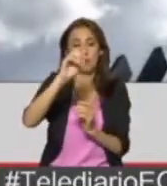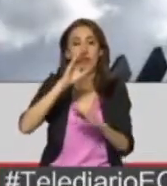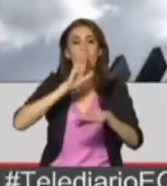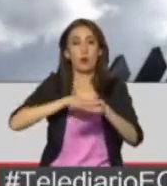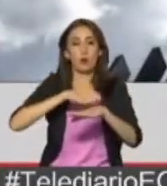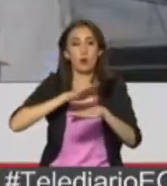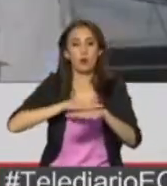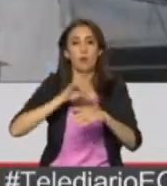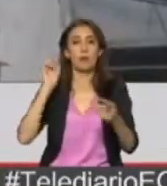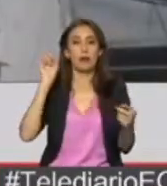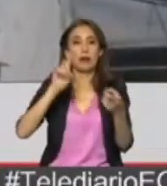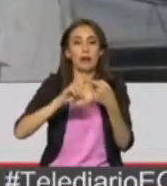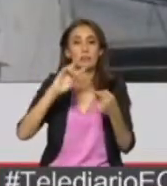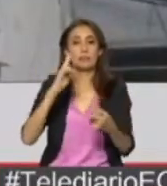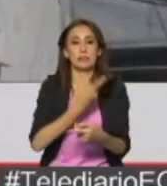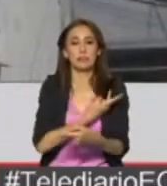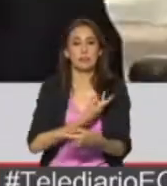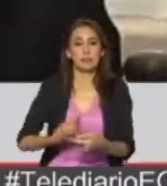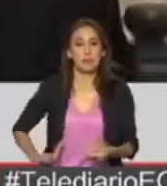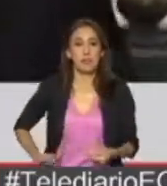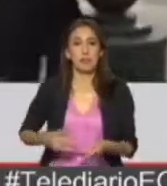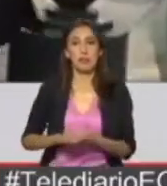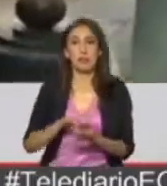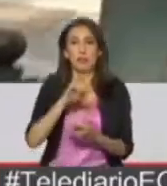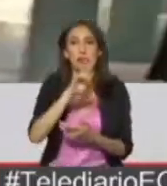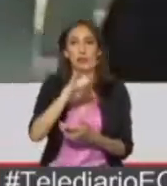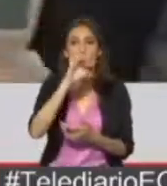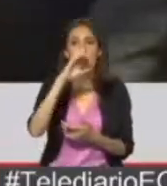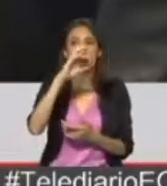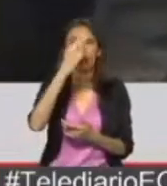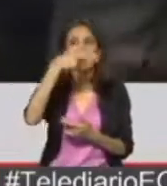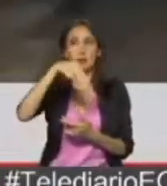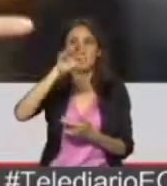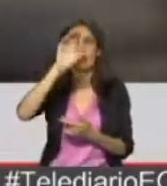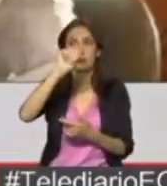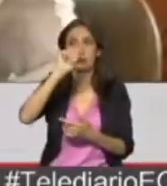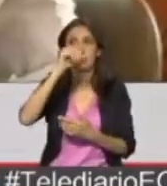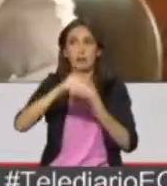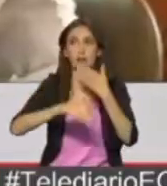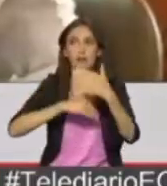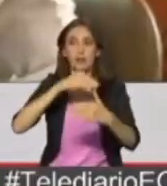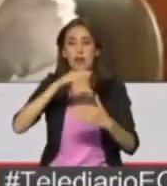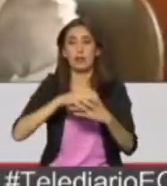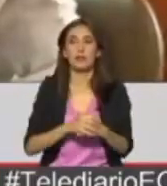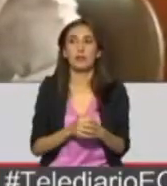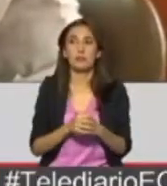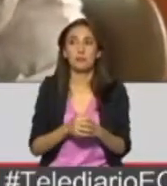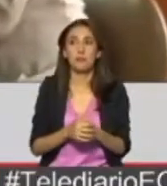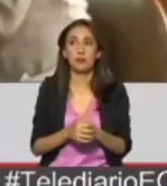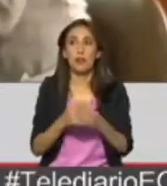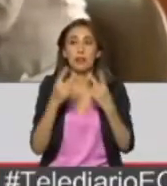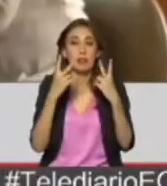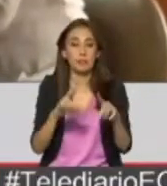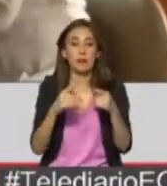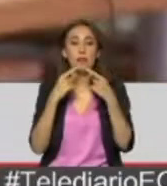la ex vicepresidenta de la República, María Alejandra Vicuña, del delito de concusión. Indicó